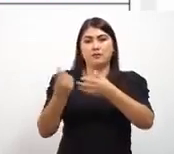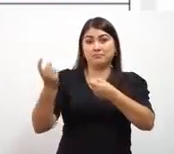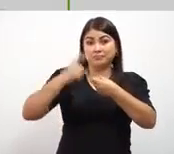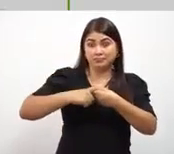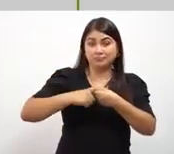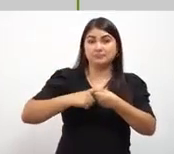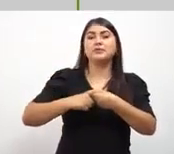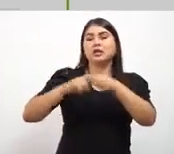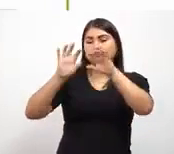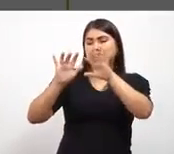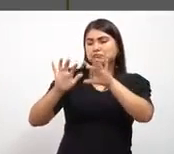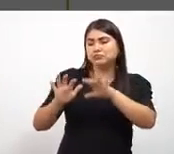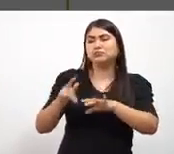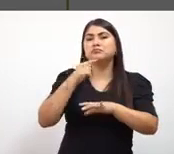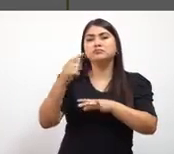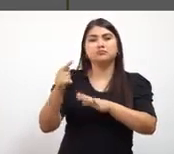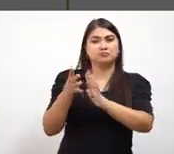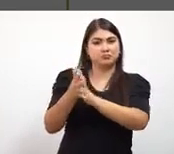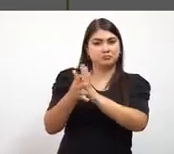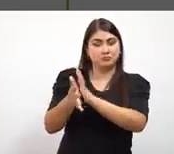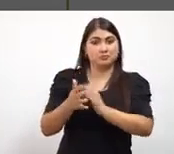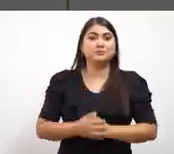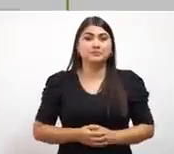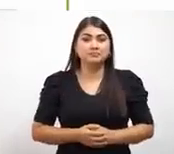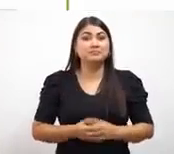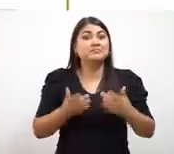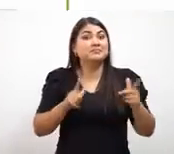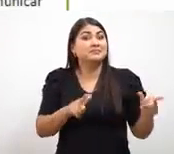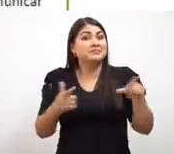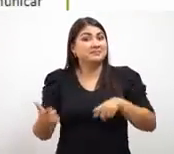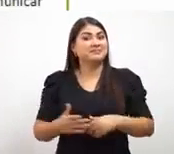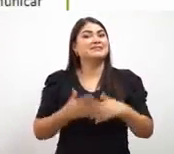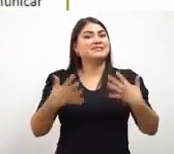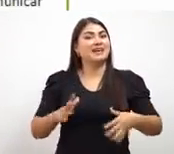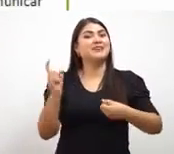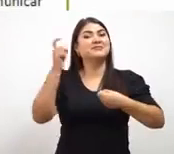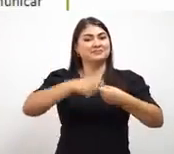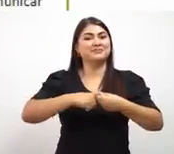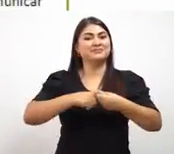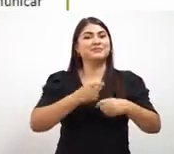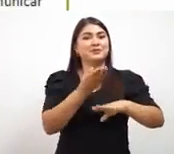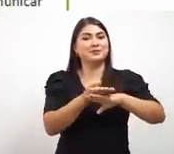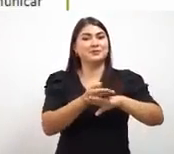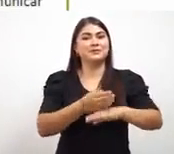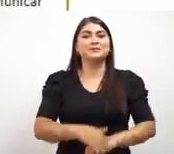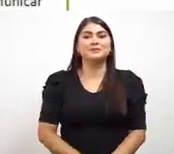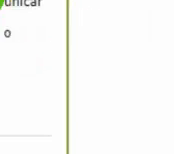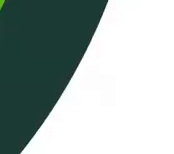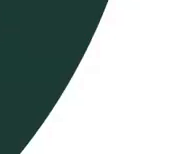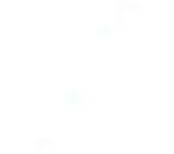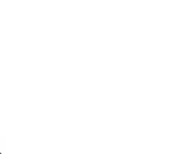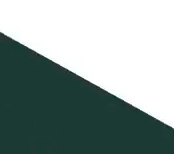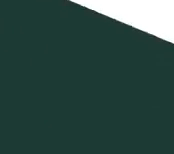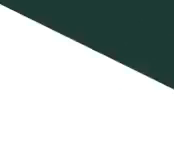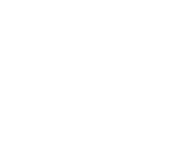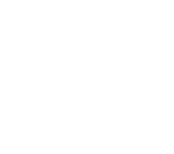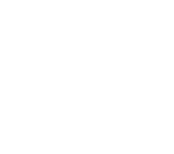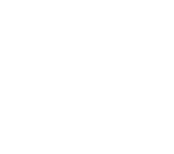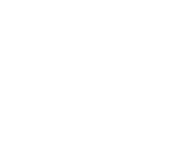el formulario de inscripción y llenamos los datos solicitados. ¡Listo! Ya realizamos nuestra solicitud.